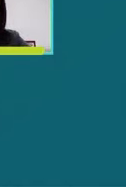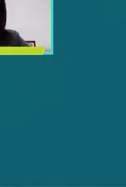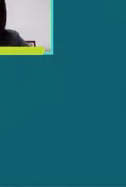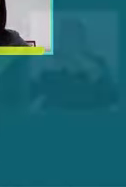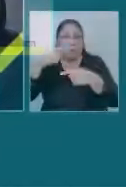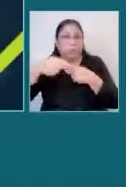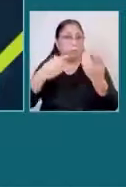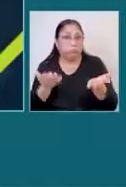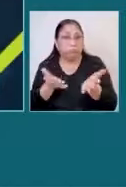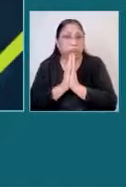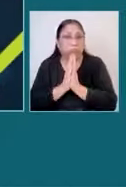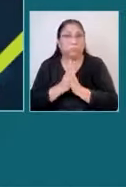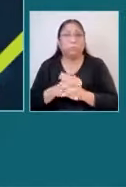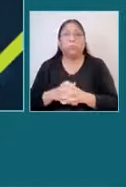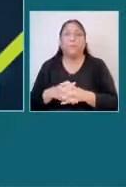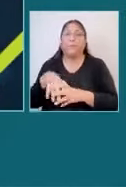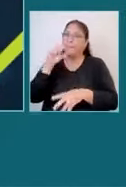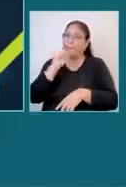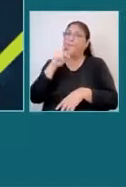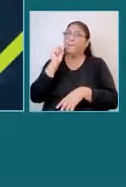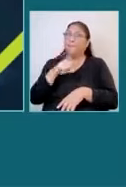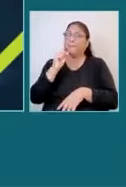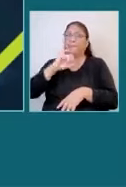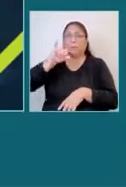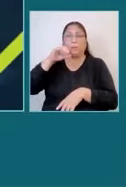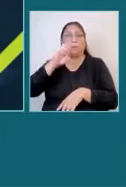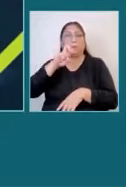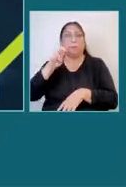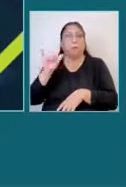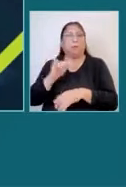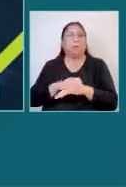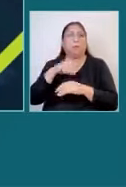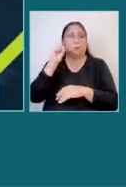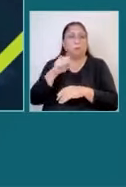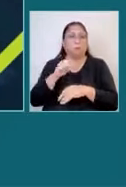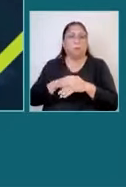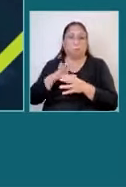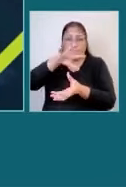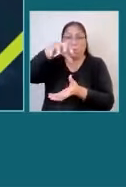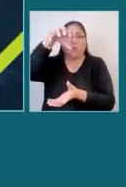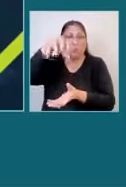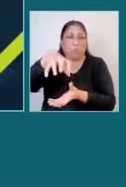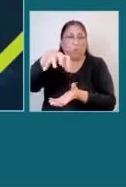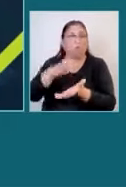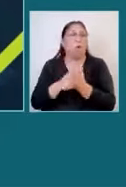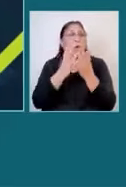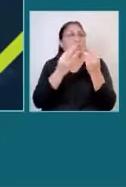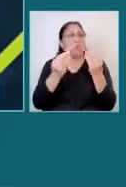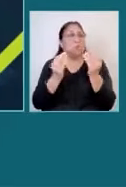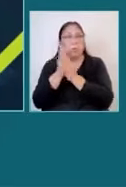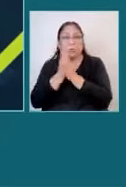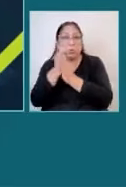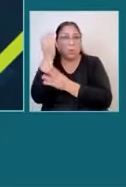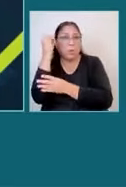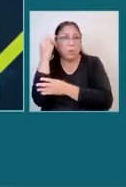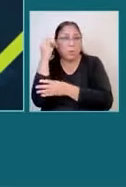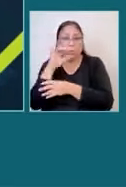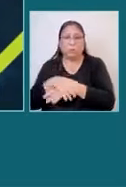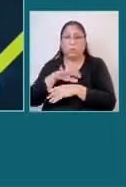sí, por favor. Sí, Jenny, muchas gracias. Efectivamente, desde el centro hay muchas iniciativas por el